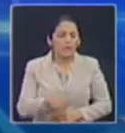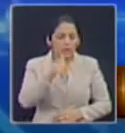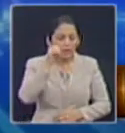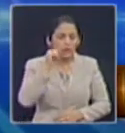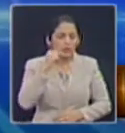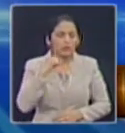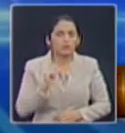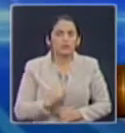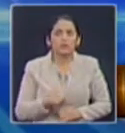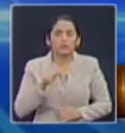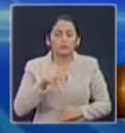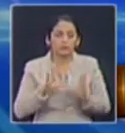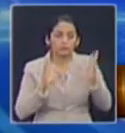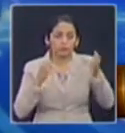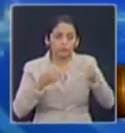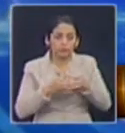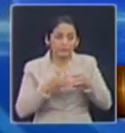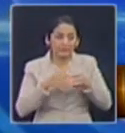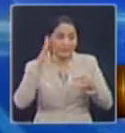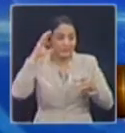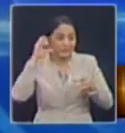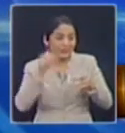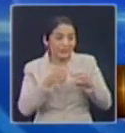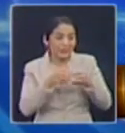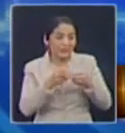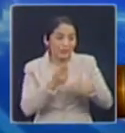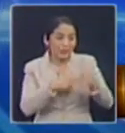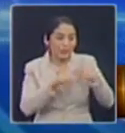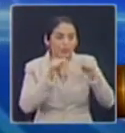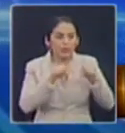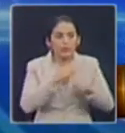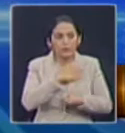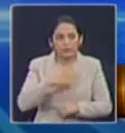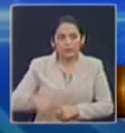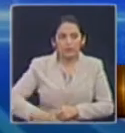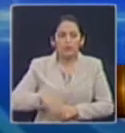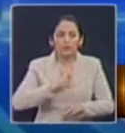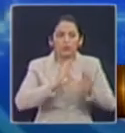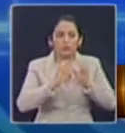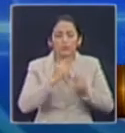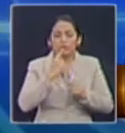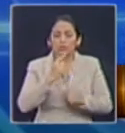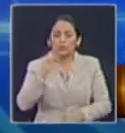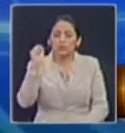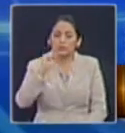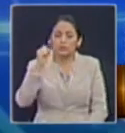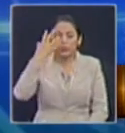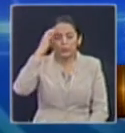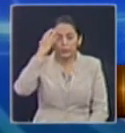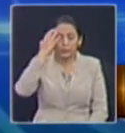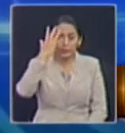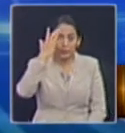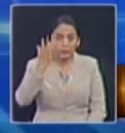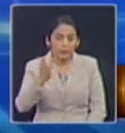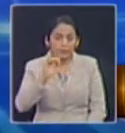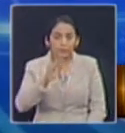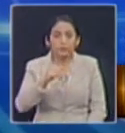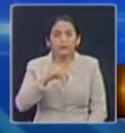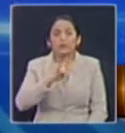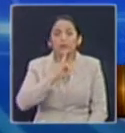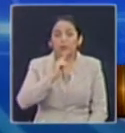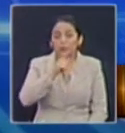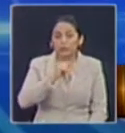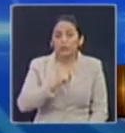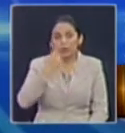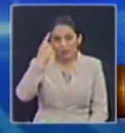presidente de la Cámara de Comercio de Cuenca y sin duda refleja una situación que preocupa, porque por ejemplo en el caso de Estados Unidos, un